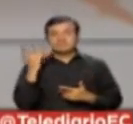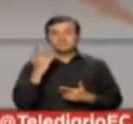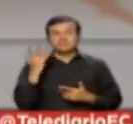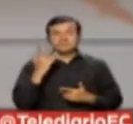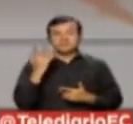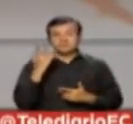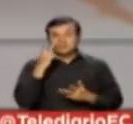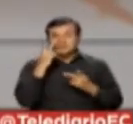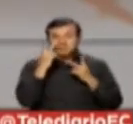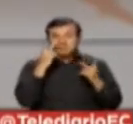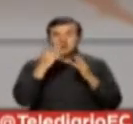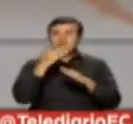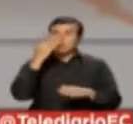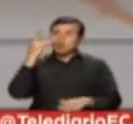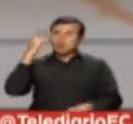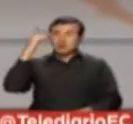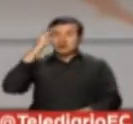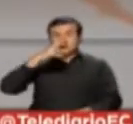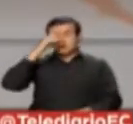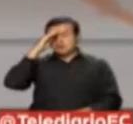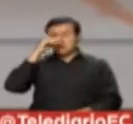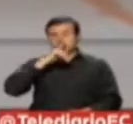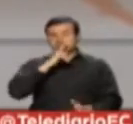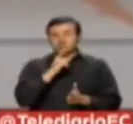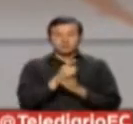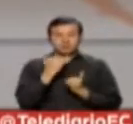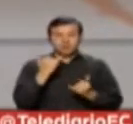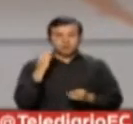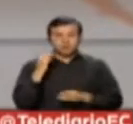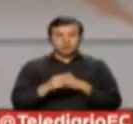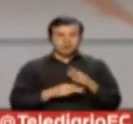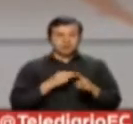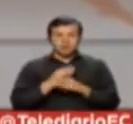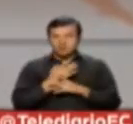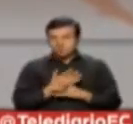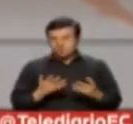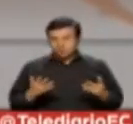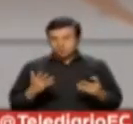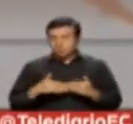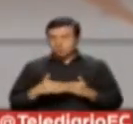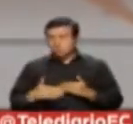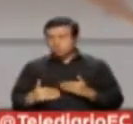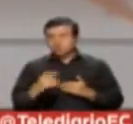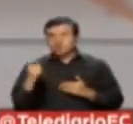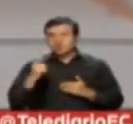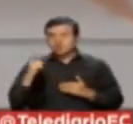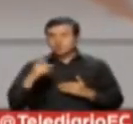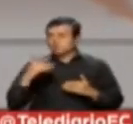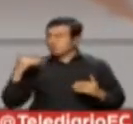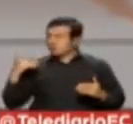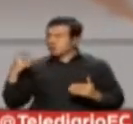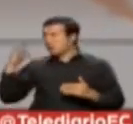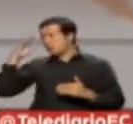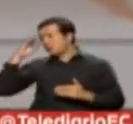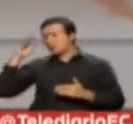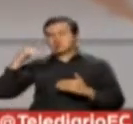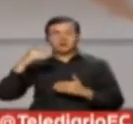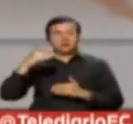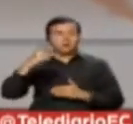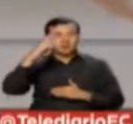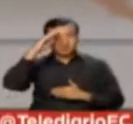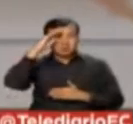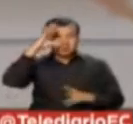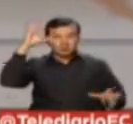a saberes propios ya saberes ancestrales del mundo actual que a veces le llamamos posmoderno tiene que recoger lo uno y lo otro y enriquecerse de